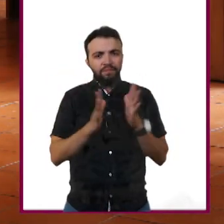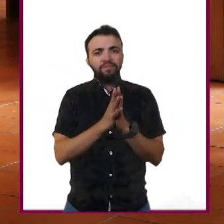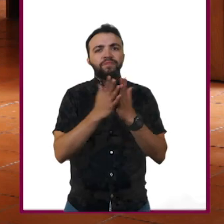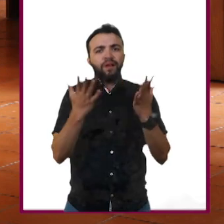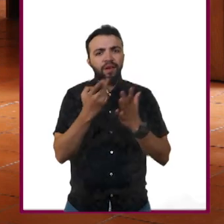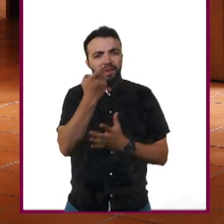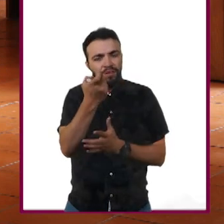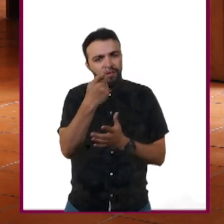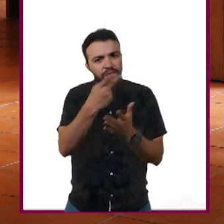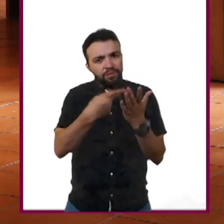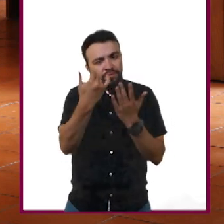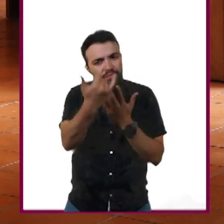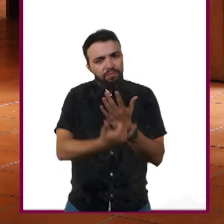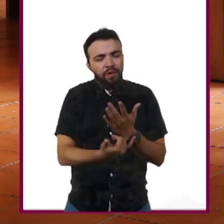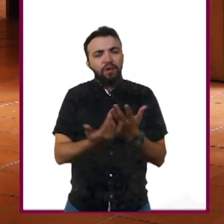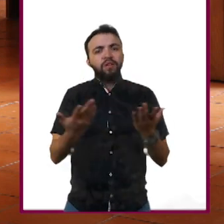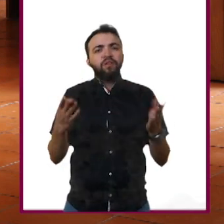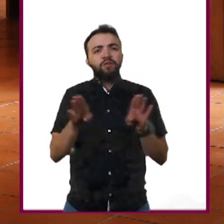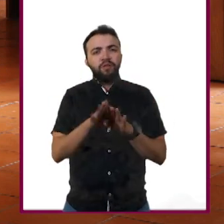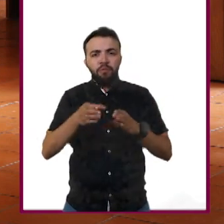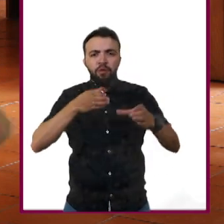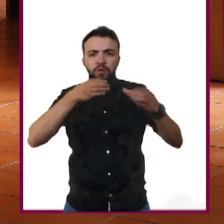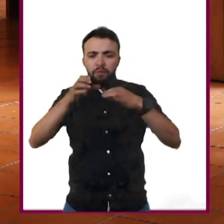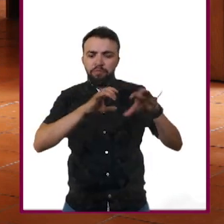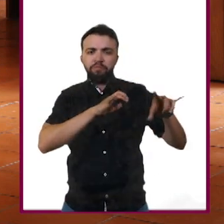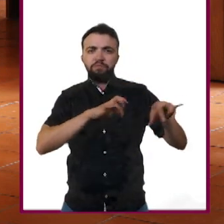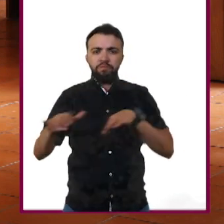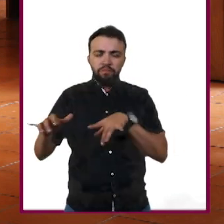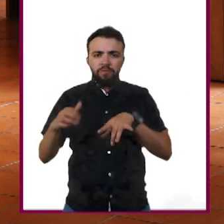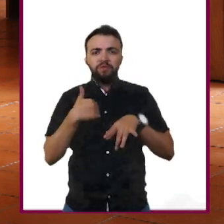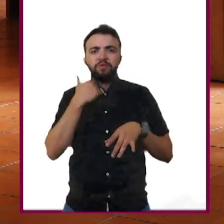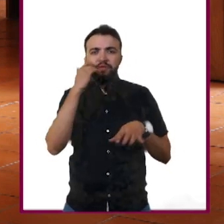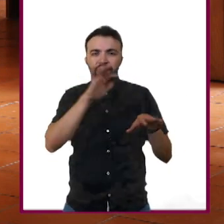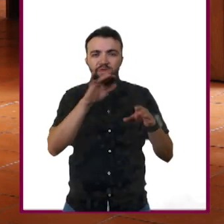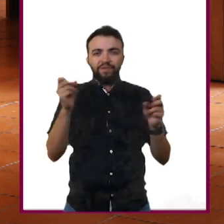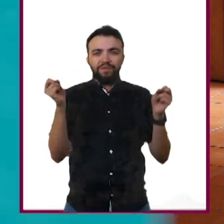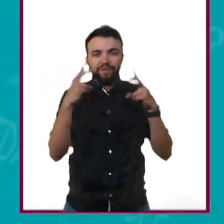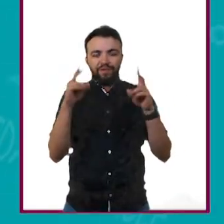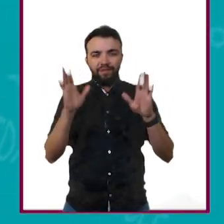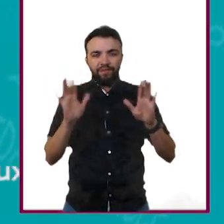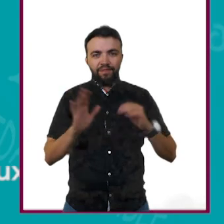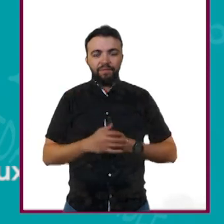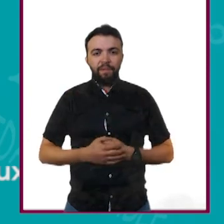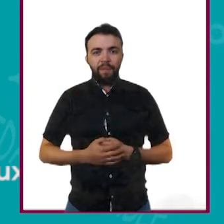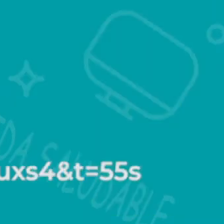programa con nosotros. Escríbanos, comenten, estaremos fascinados de leerles. ¡Hasta pronto!